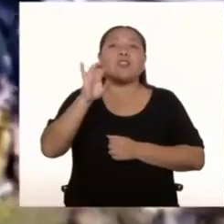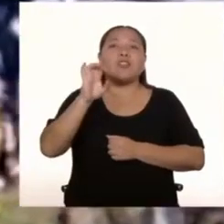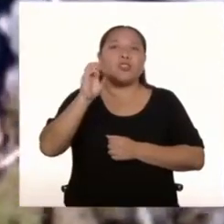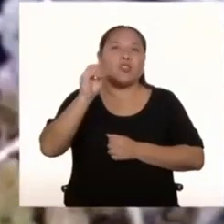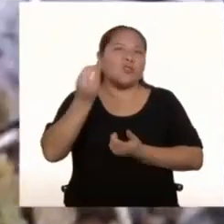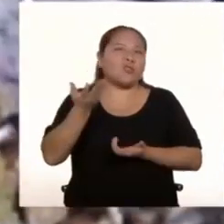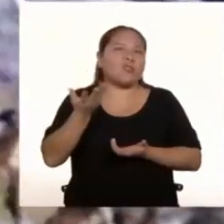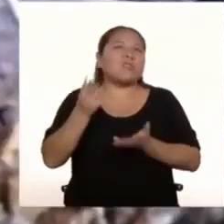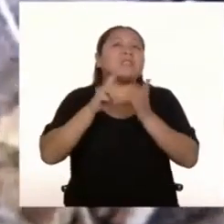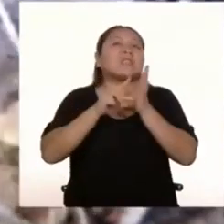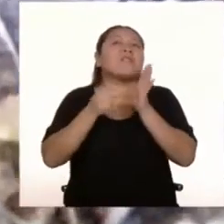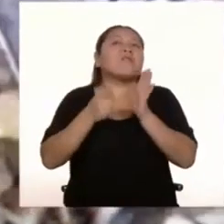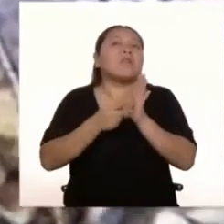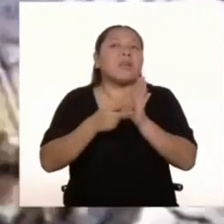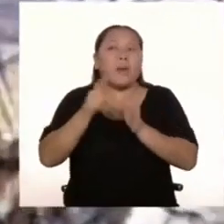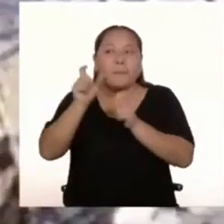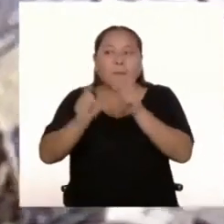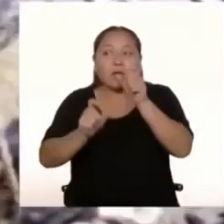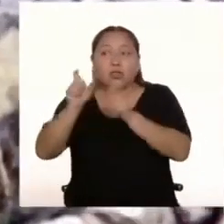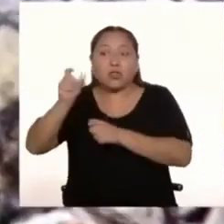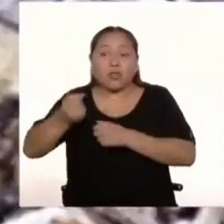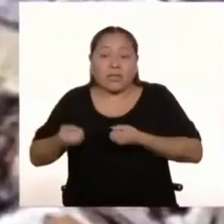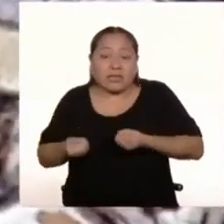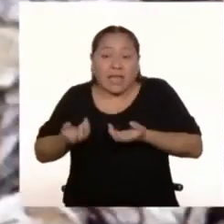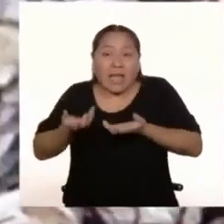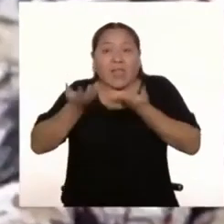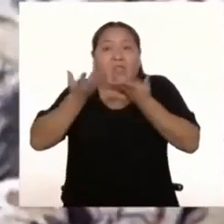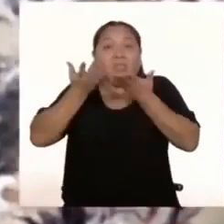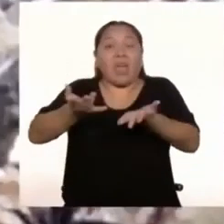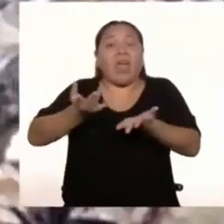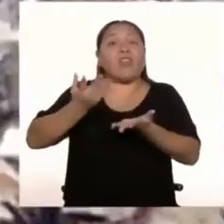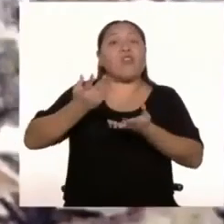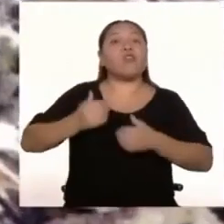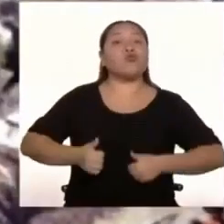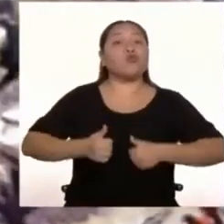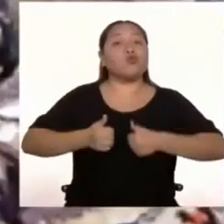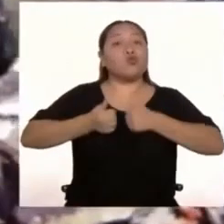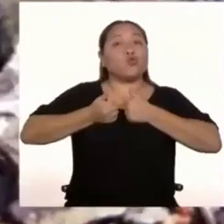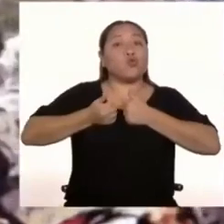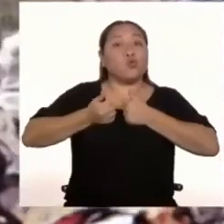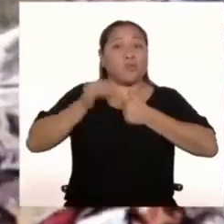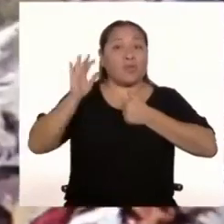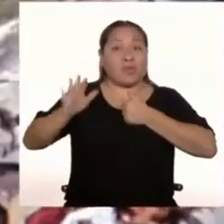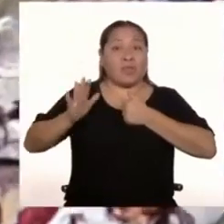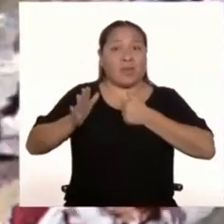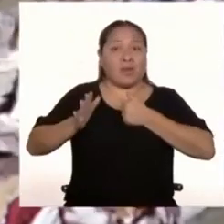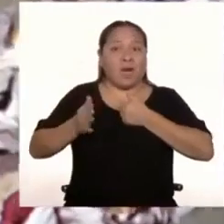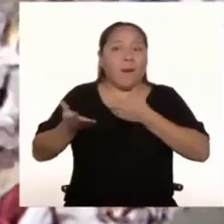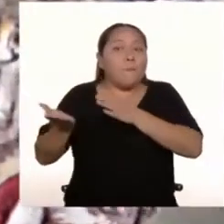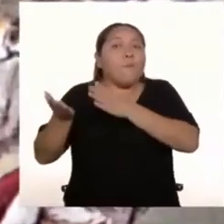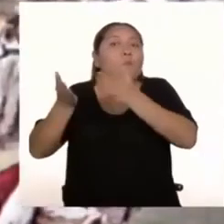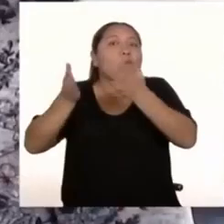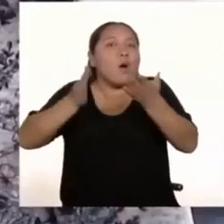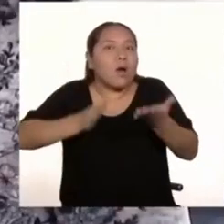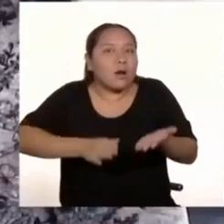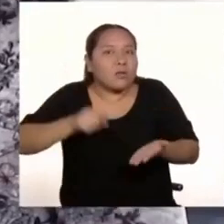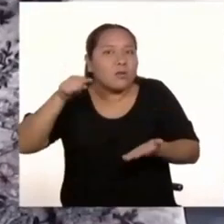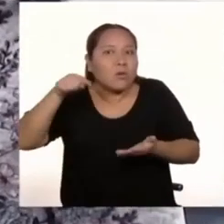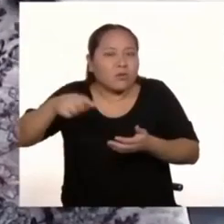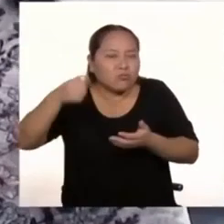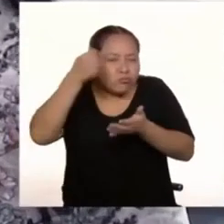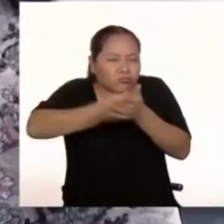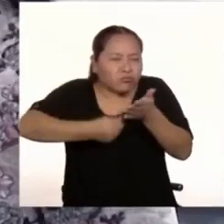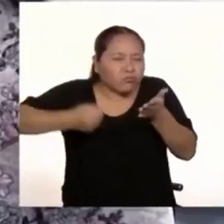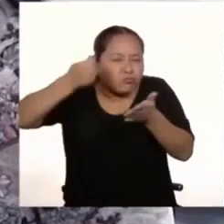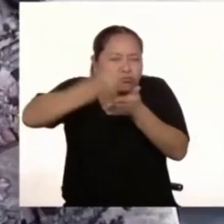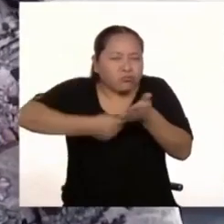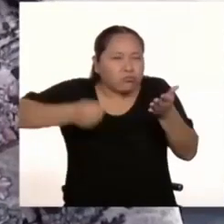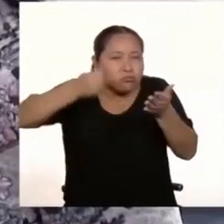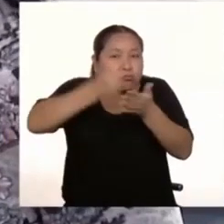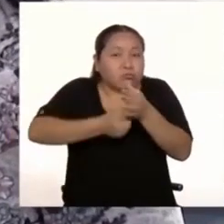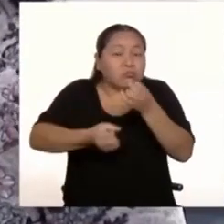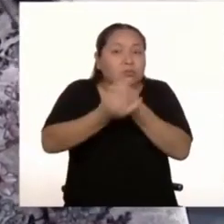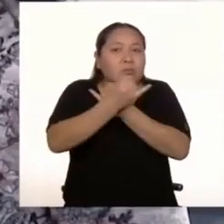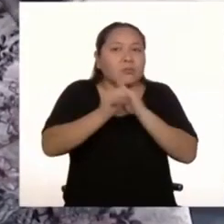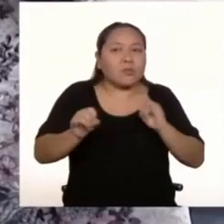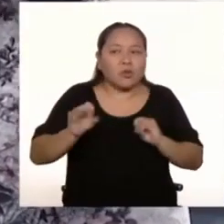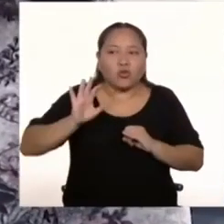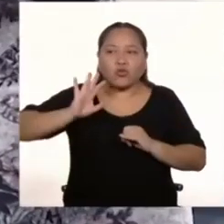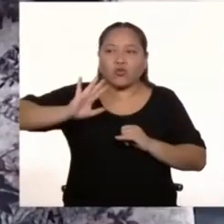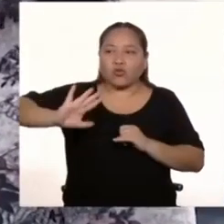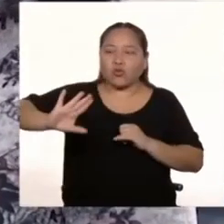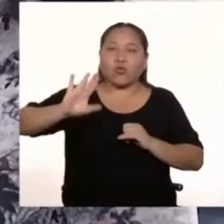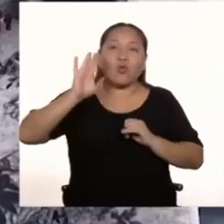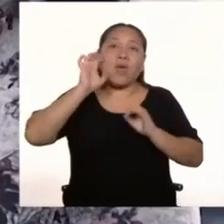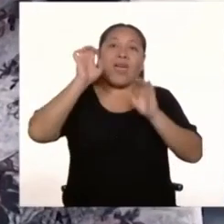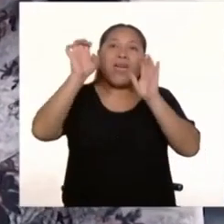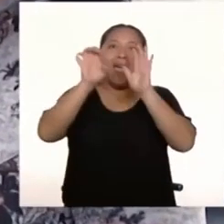su vida por estas tierras, de aquellos que han sido ejemplo en su desempeño profesional